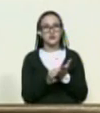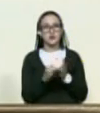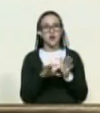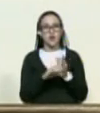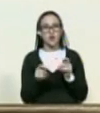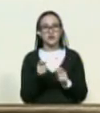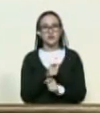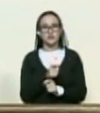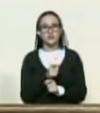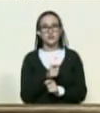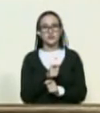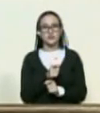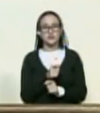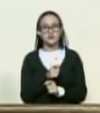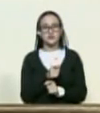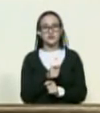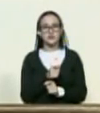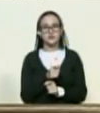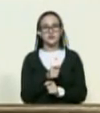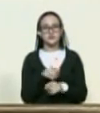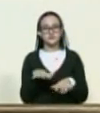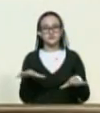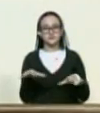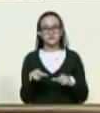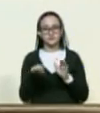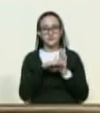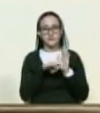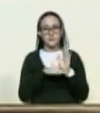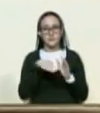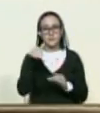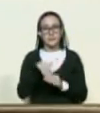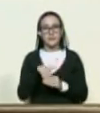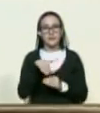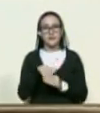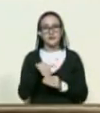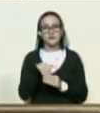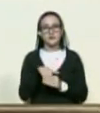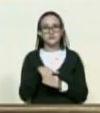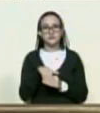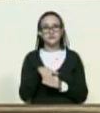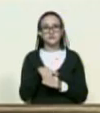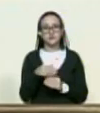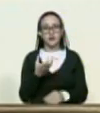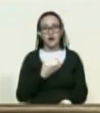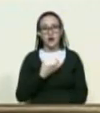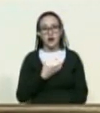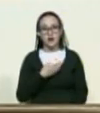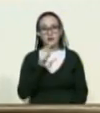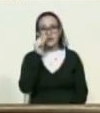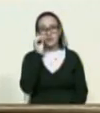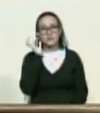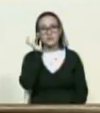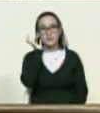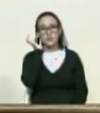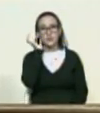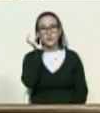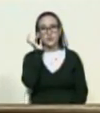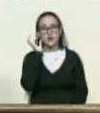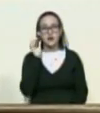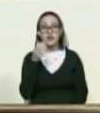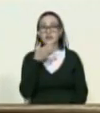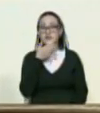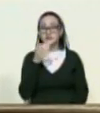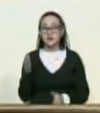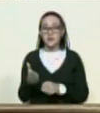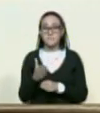constituyente sobre convocatoria y programación de las elecciones para alcaldesas y alcaldes para el mes de